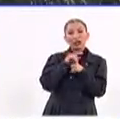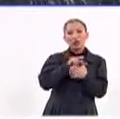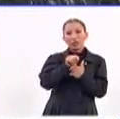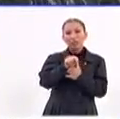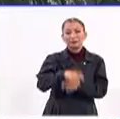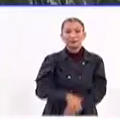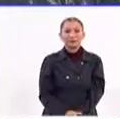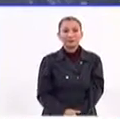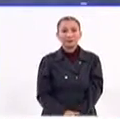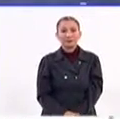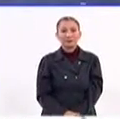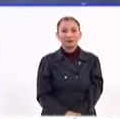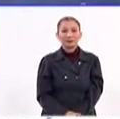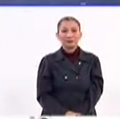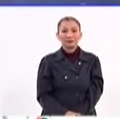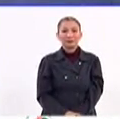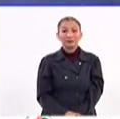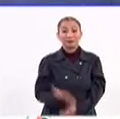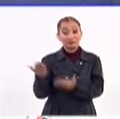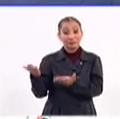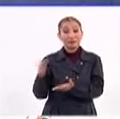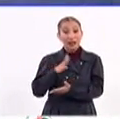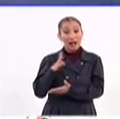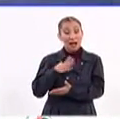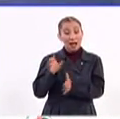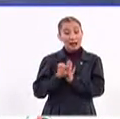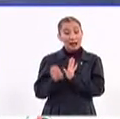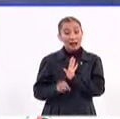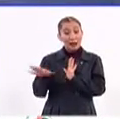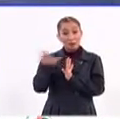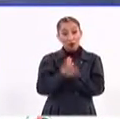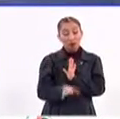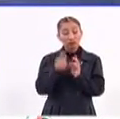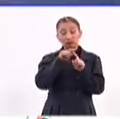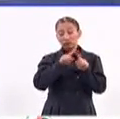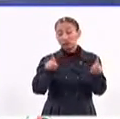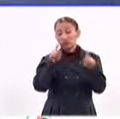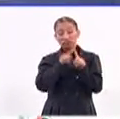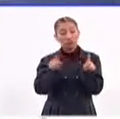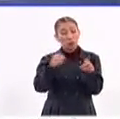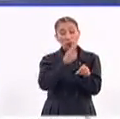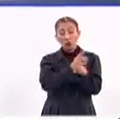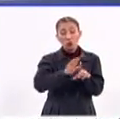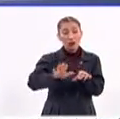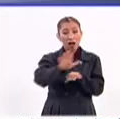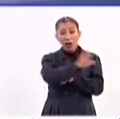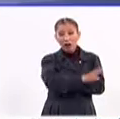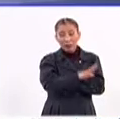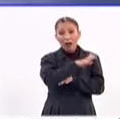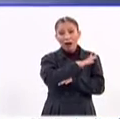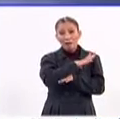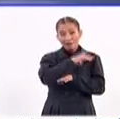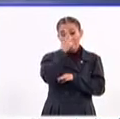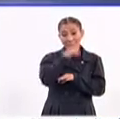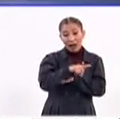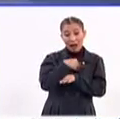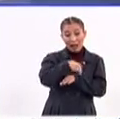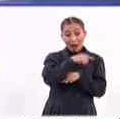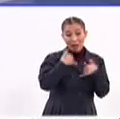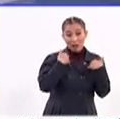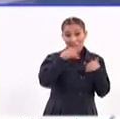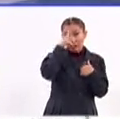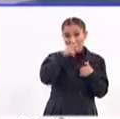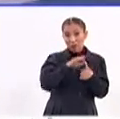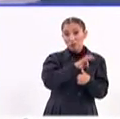Twitter. Pues ahí está una muestra, Ana Cris, de las grandes oportunidades y variantes que hay para que nuestros